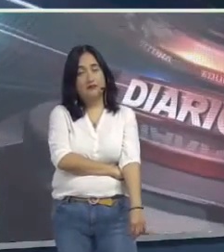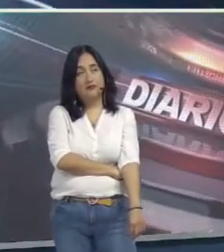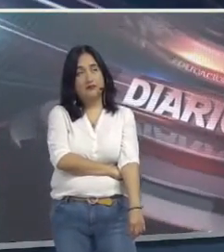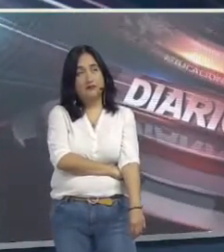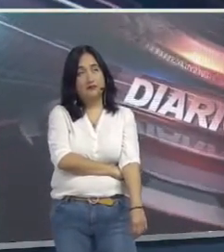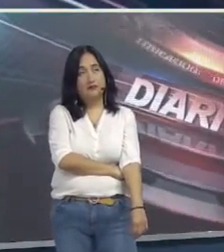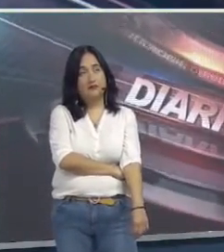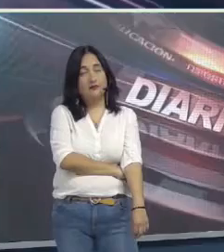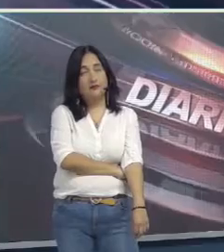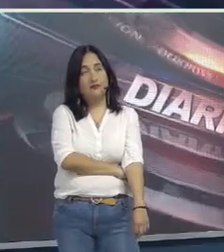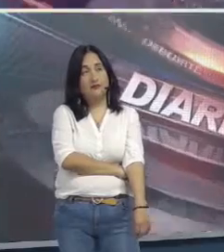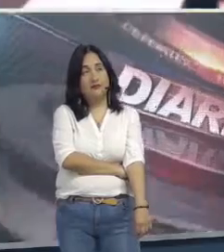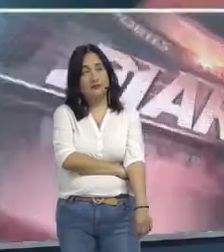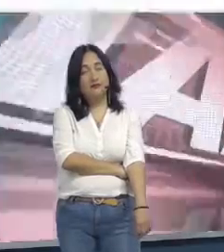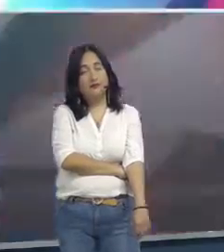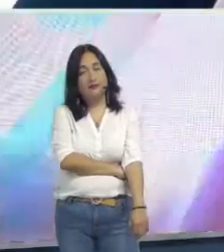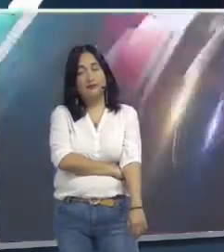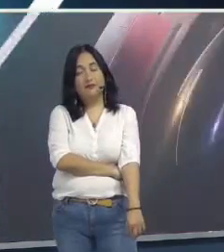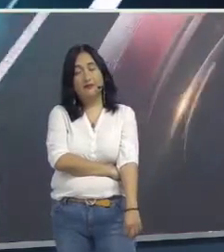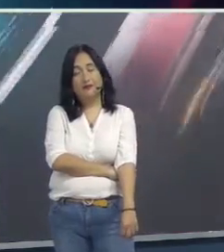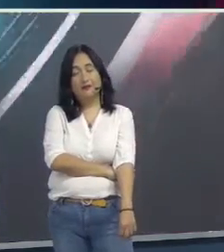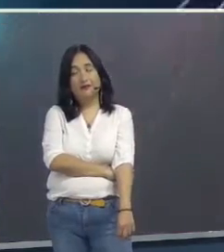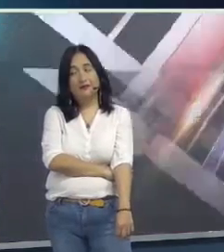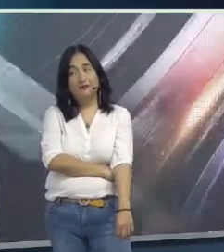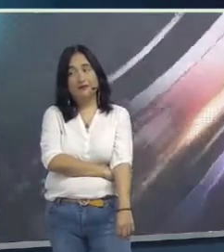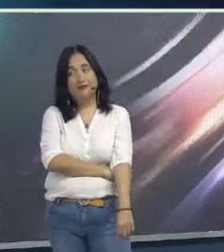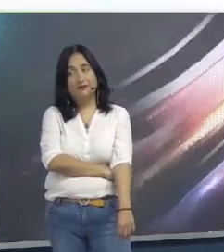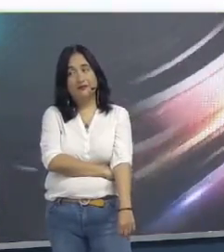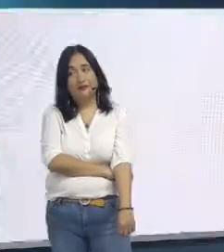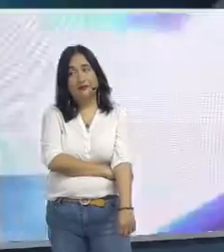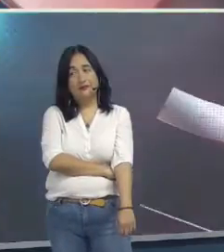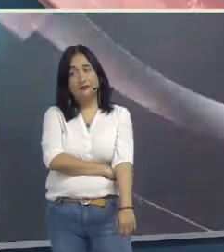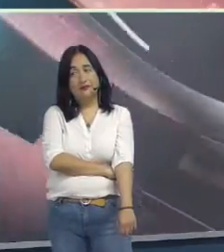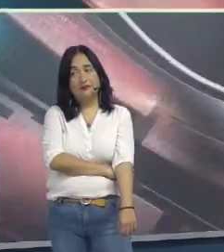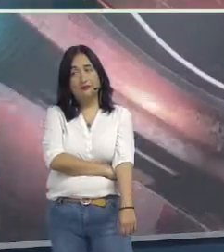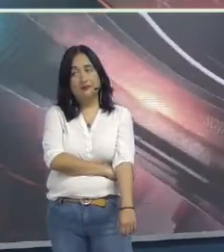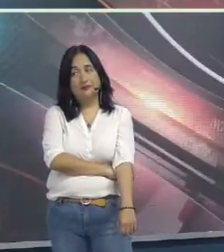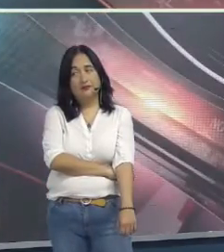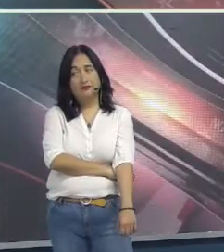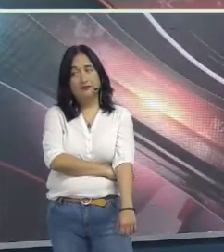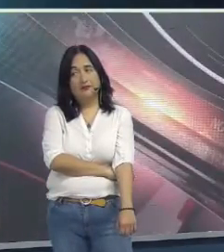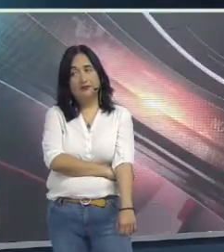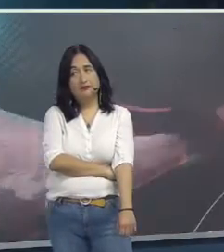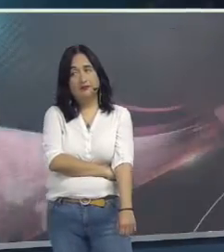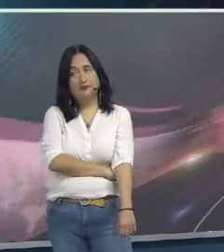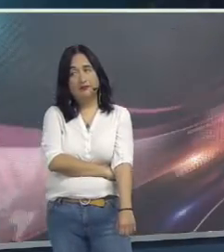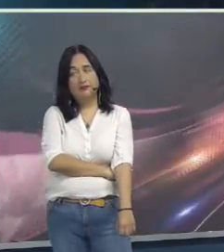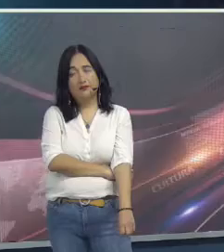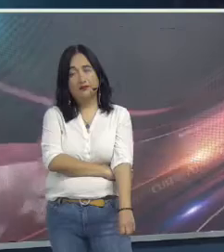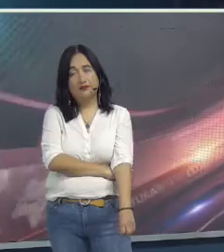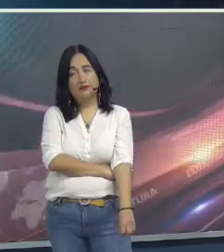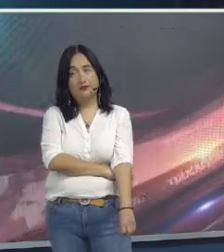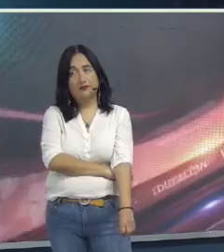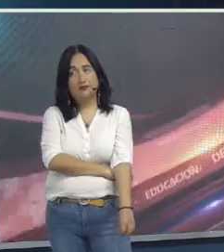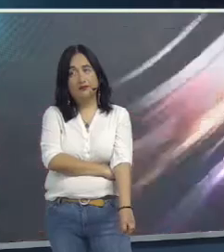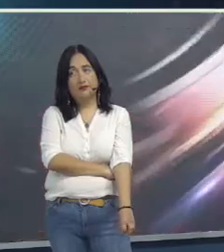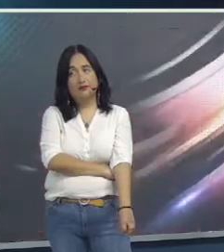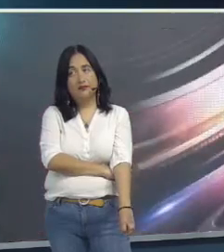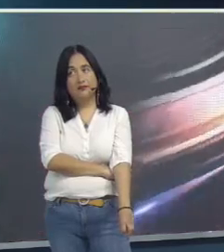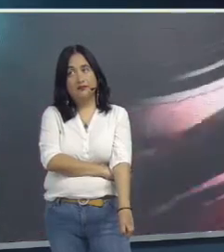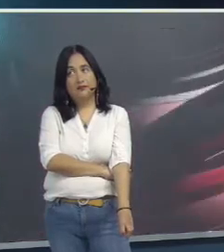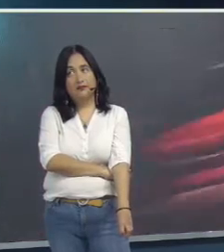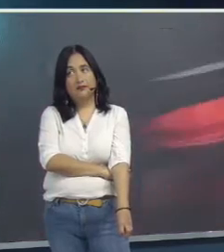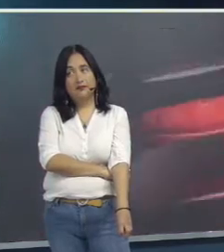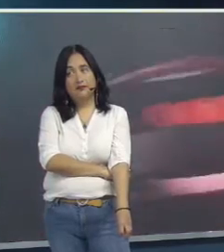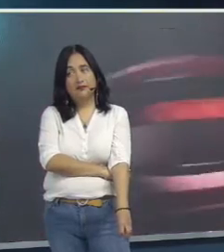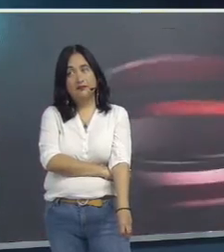que no haya estas esperas. Pero lo cierto es que hoy, a diferencia de lo que tuvimos a principios de marzo, la frecuencia de los